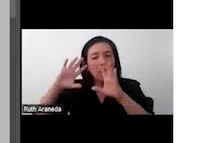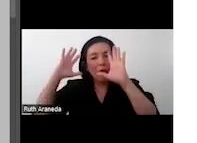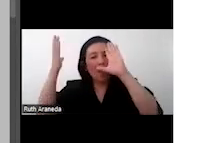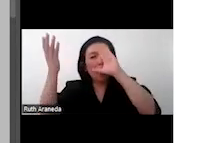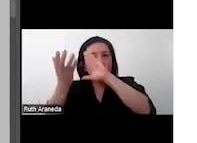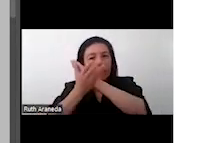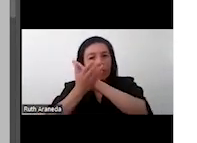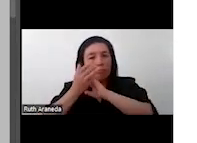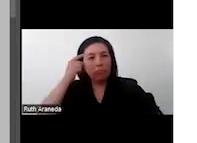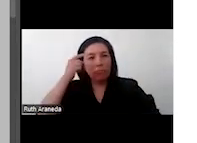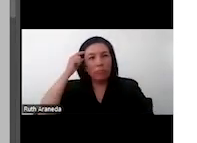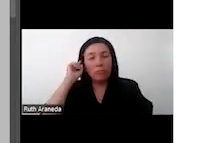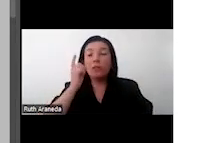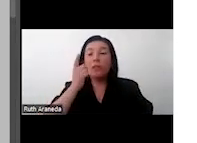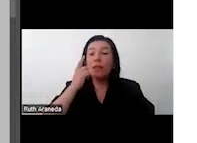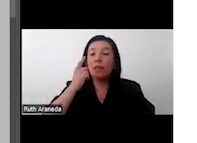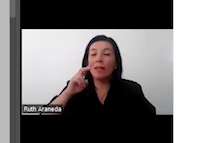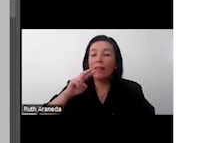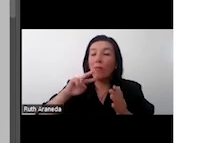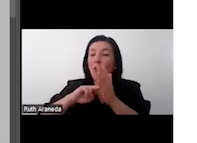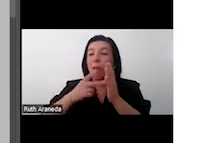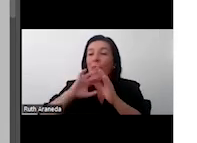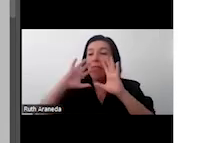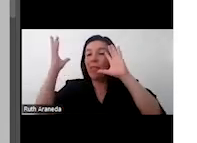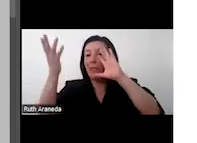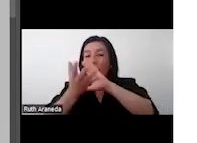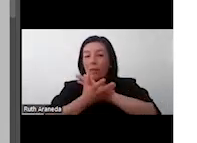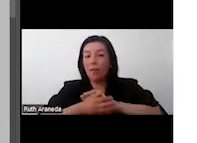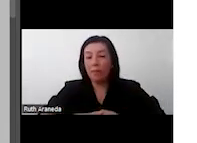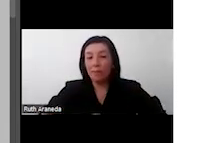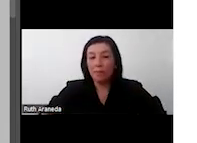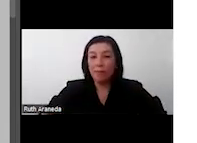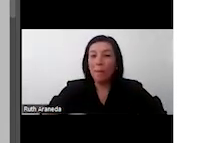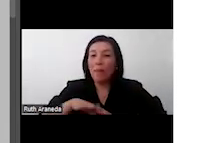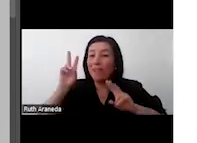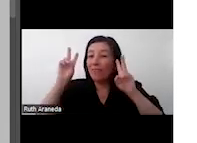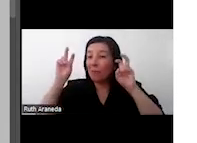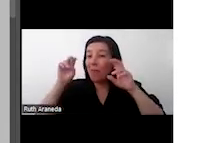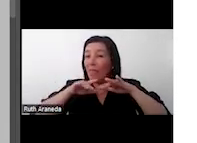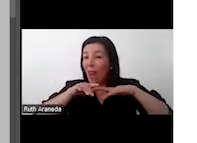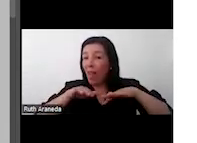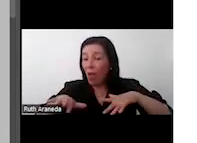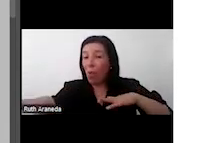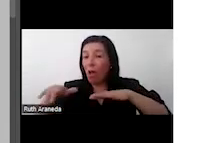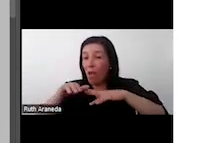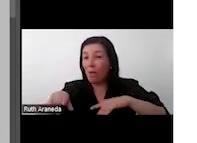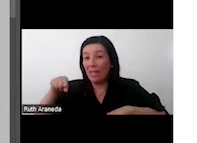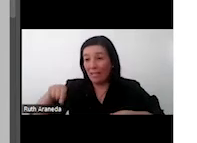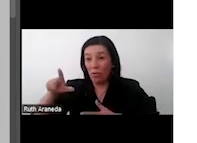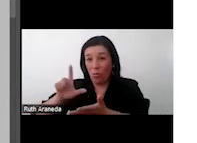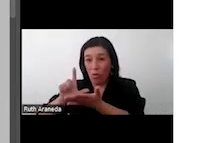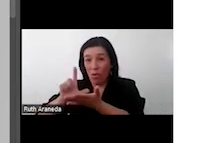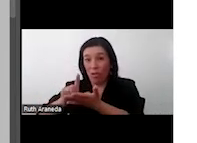torno a estas problemáticas medioambientales, sobre todo acá con el tema del agua, que acá en este lugar, bueno, y